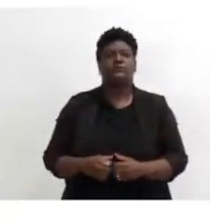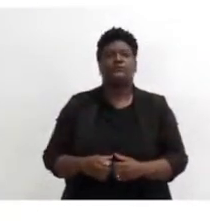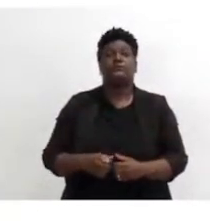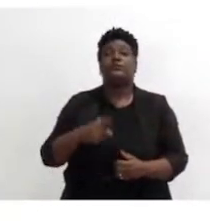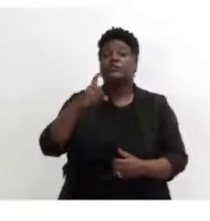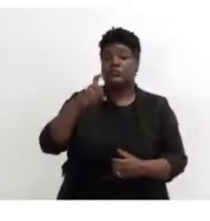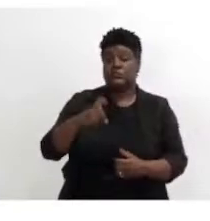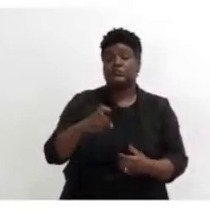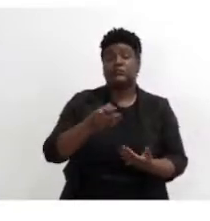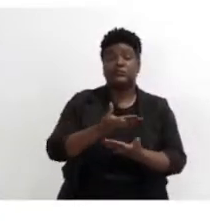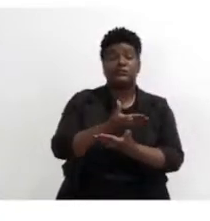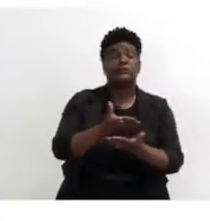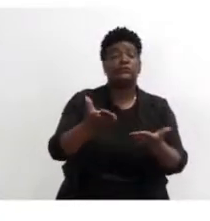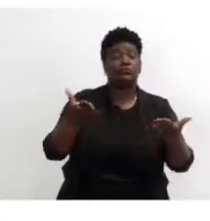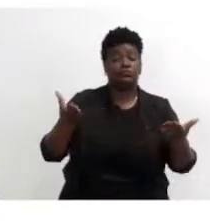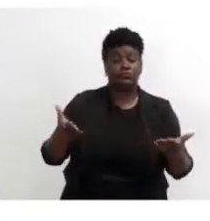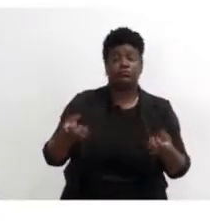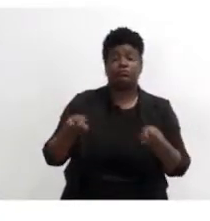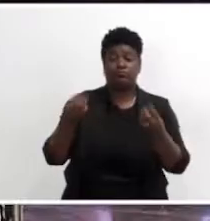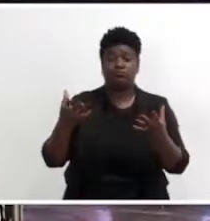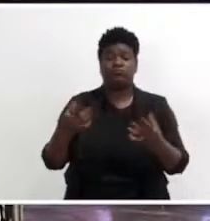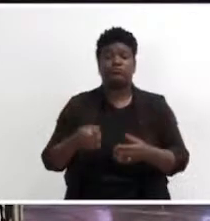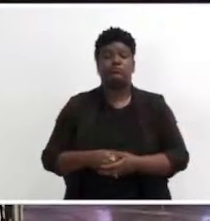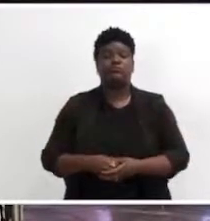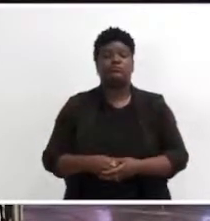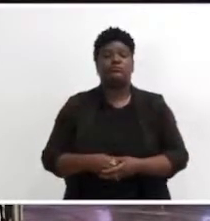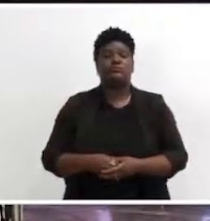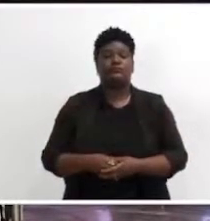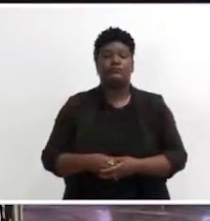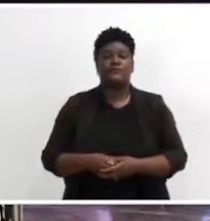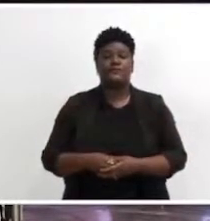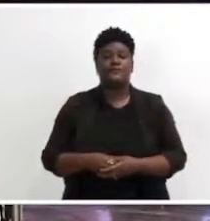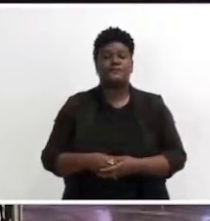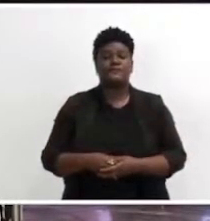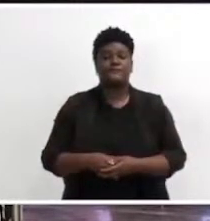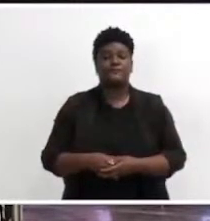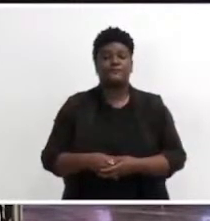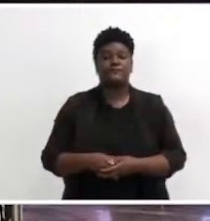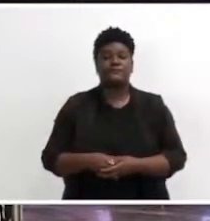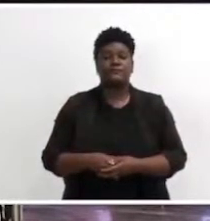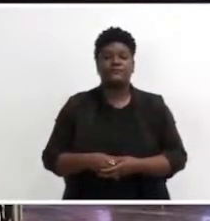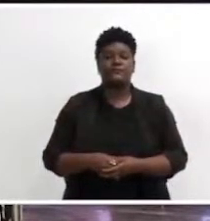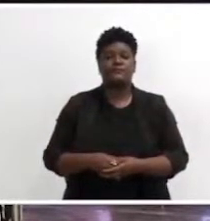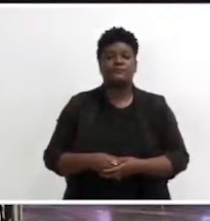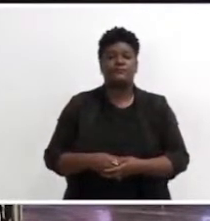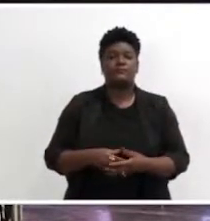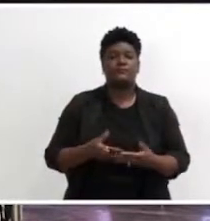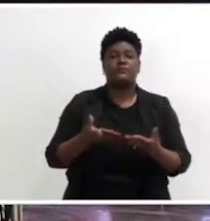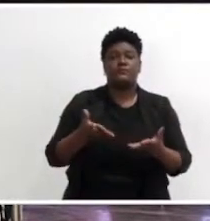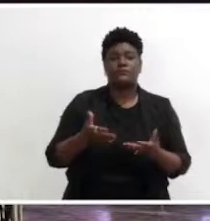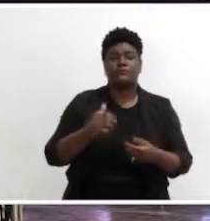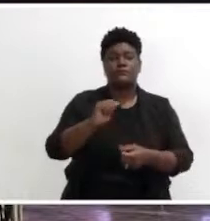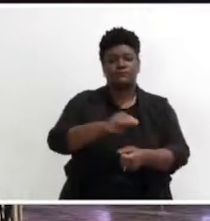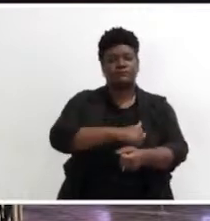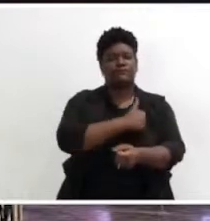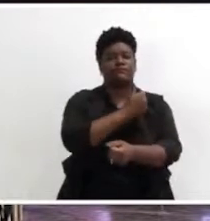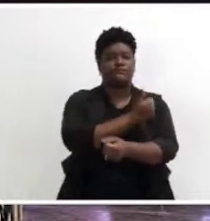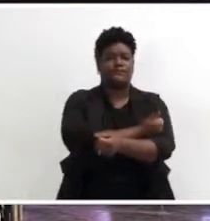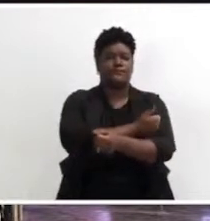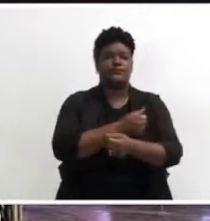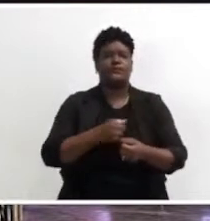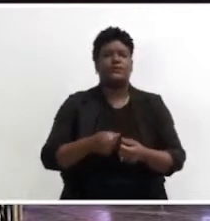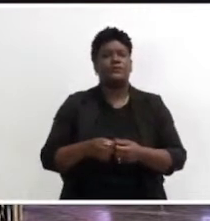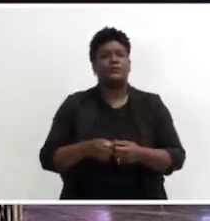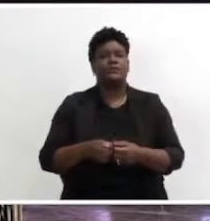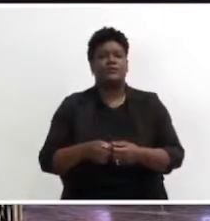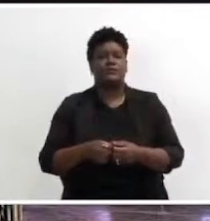ustedes. Esta evaluación positiva de nuestro potencial proviene de una autoridad de su calibre que refuerza nuestra